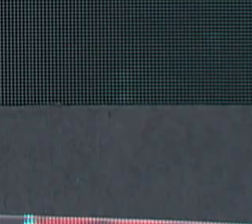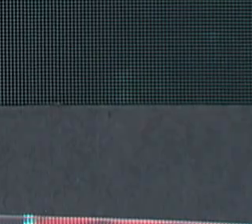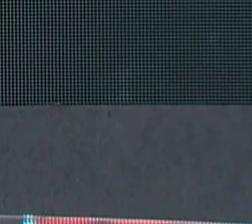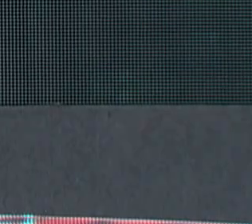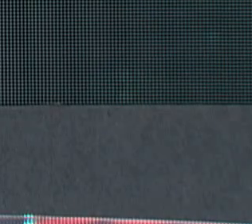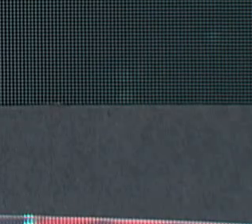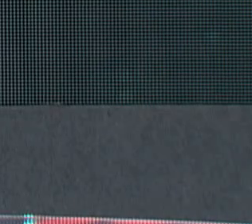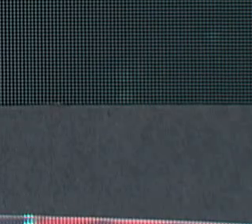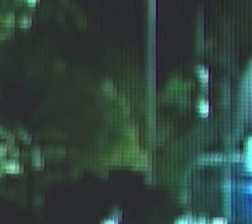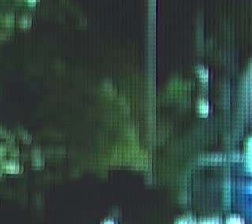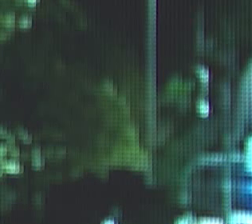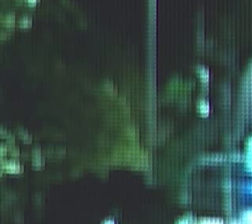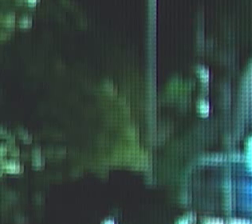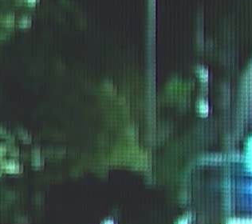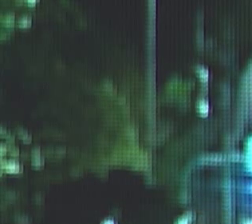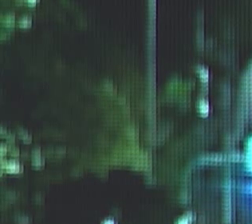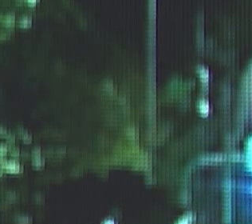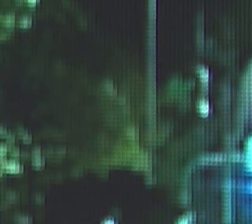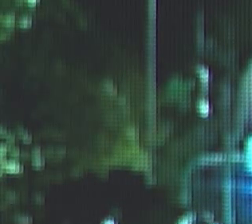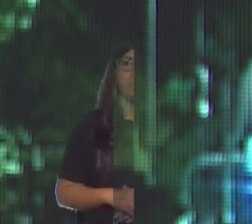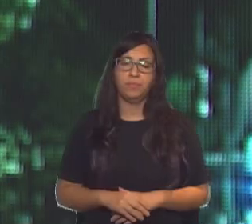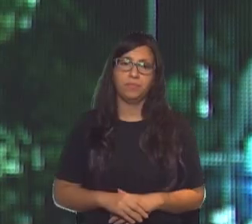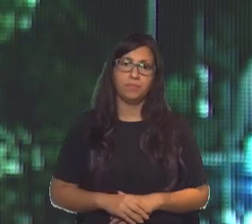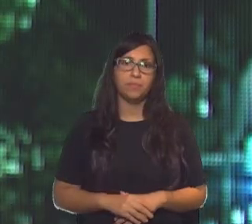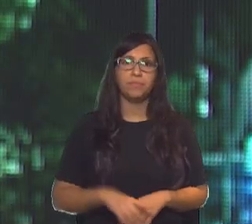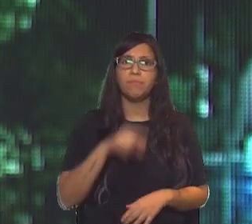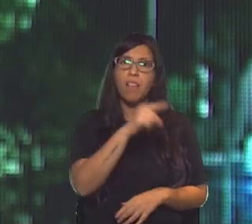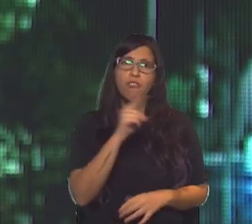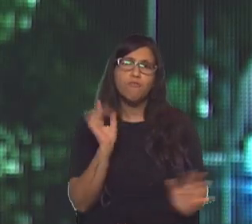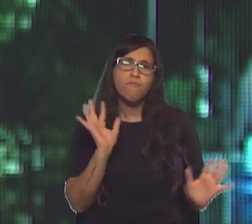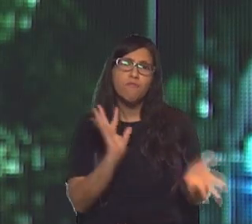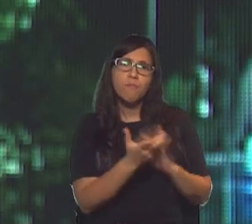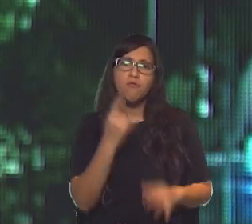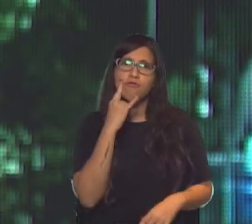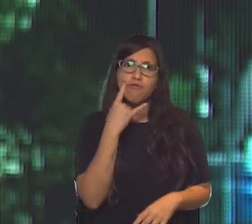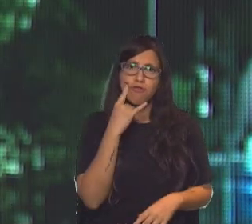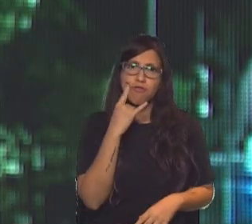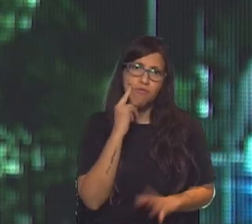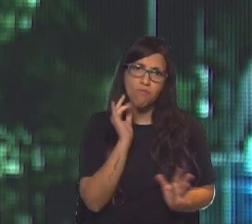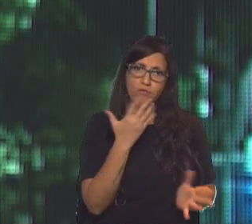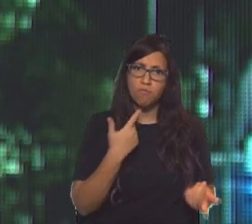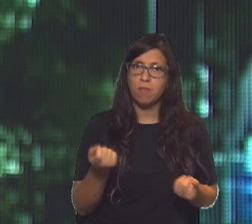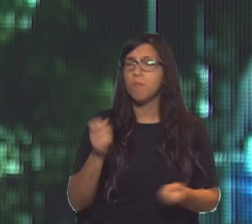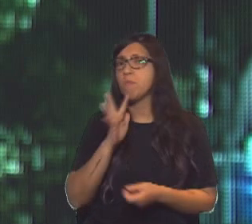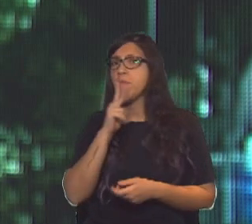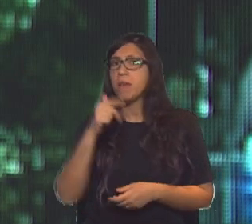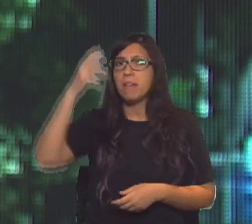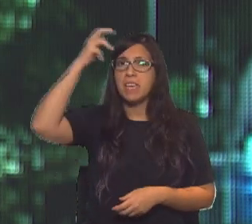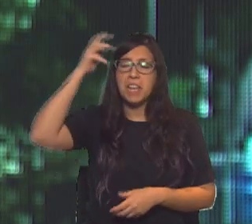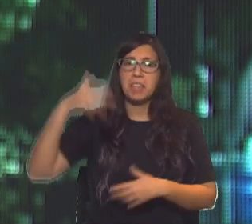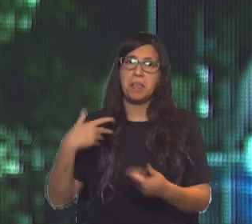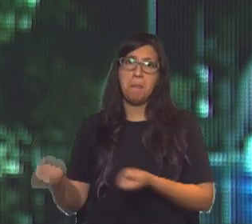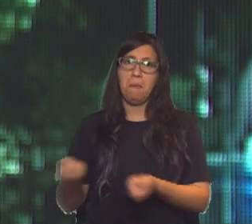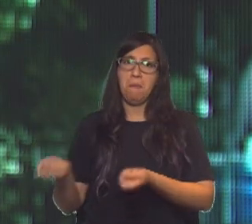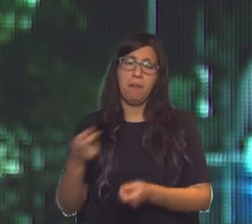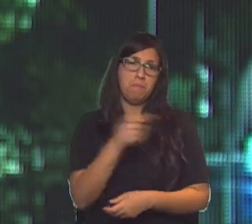no Sí bueno él tiene la comodidad del así como este breakman y scarti tiene la comodidad que no juegan Nada importante tiene la comodidad que va